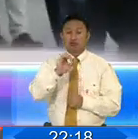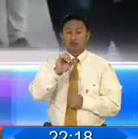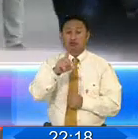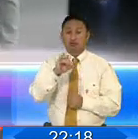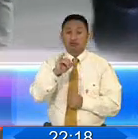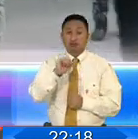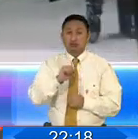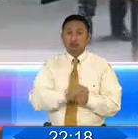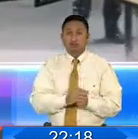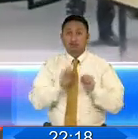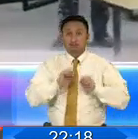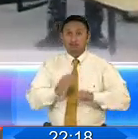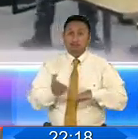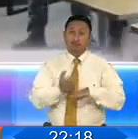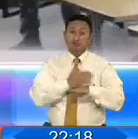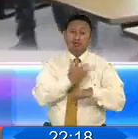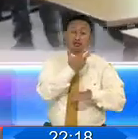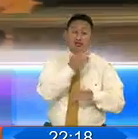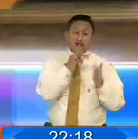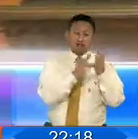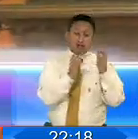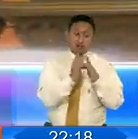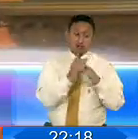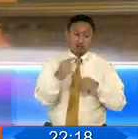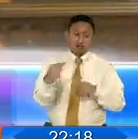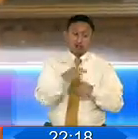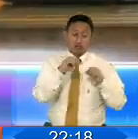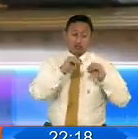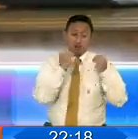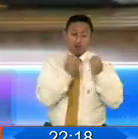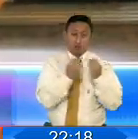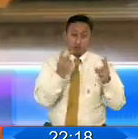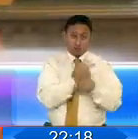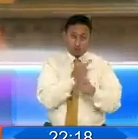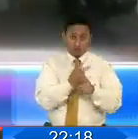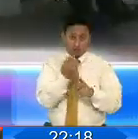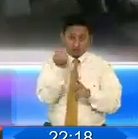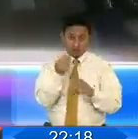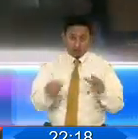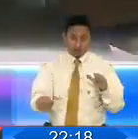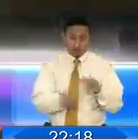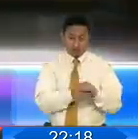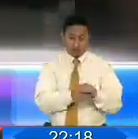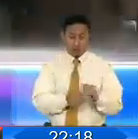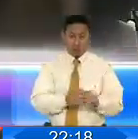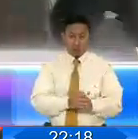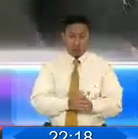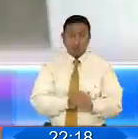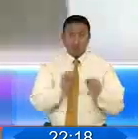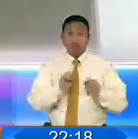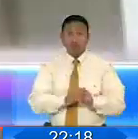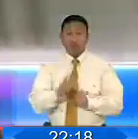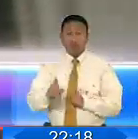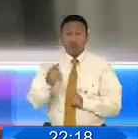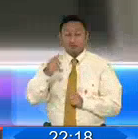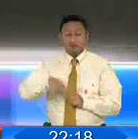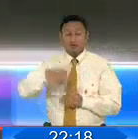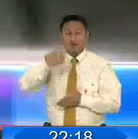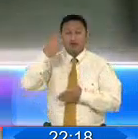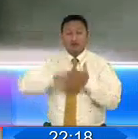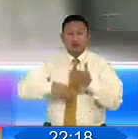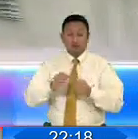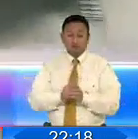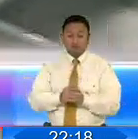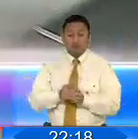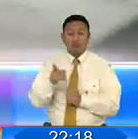Celi, tras su detención el 13 de abril por el presunto delito de delincuencia organizada, al aparentemente haber desvanecido glosas a favor de